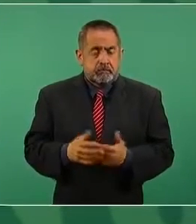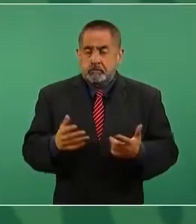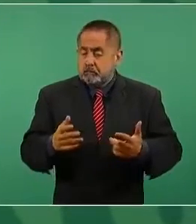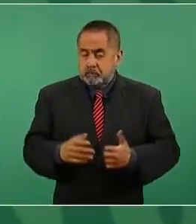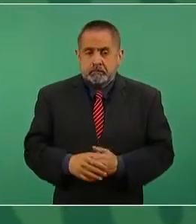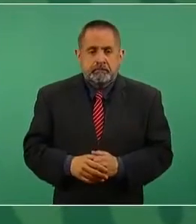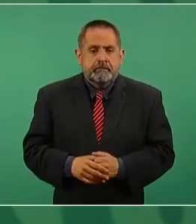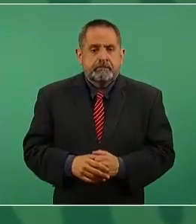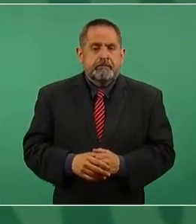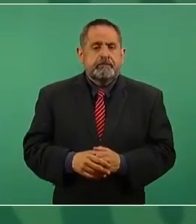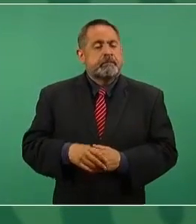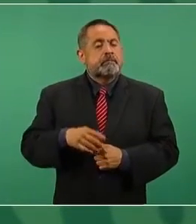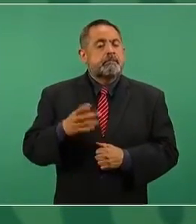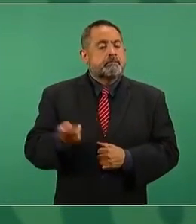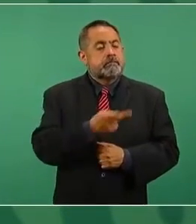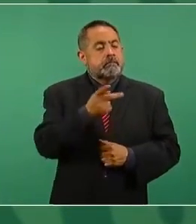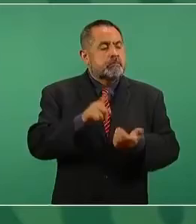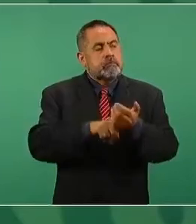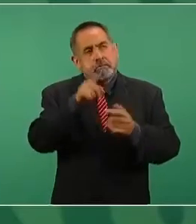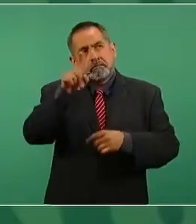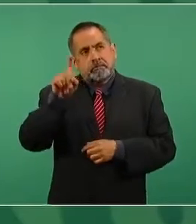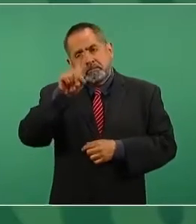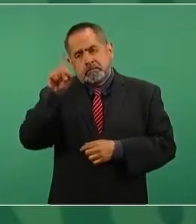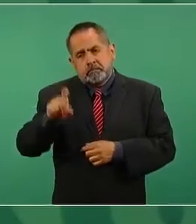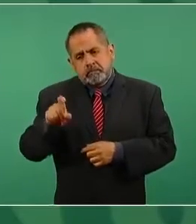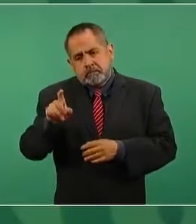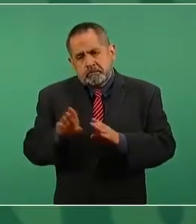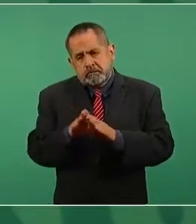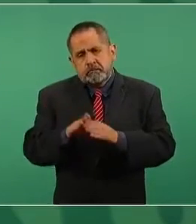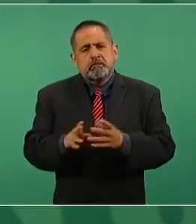Pregunten cómo le están haciendo en Texas y de cuánto fue